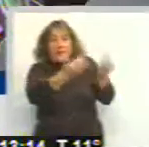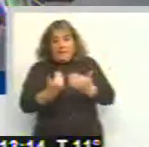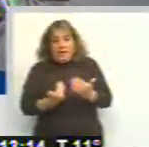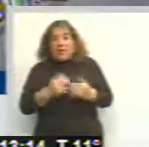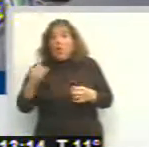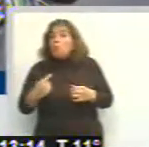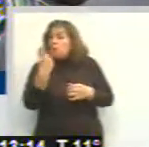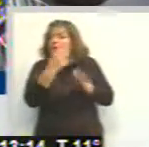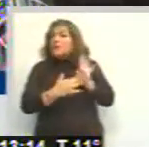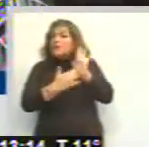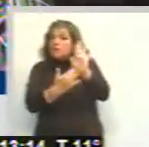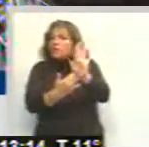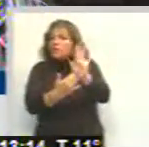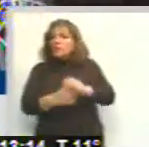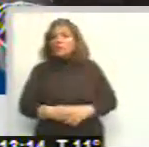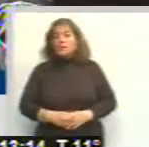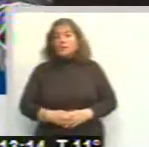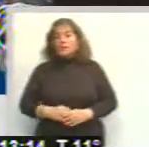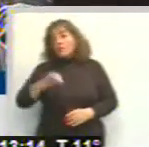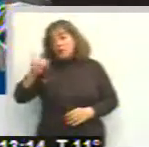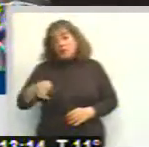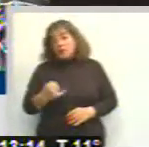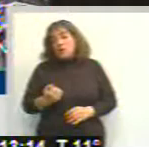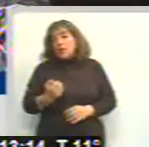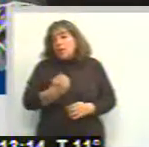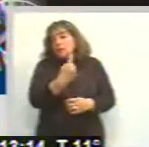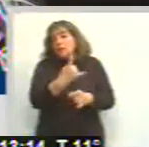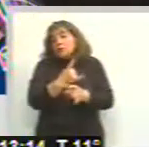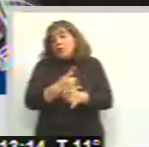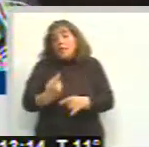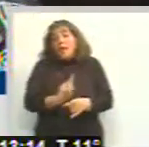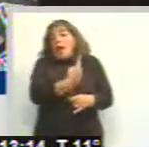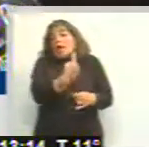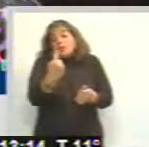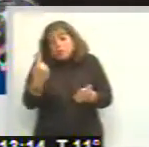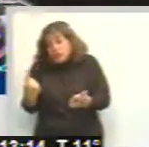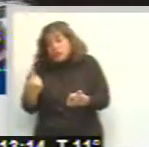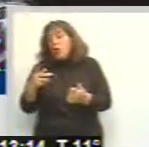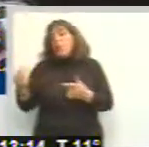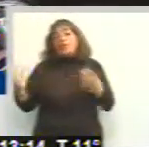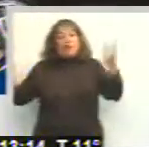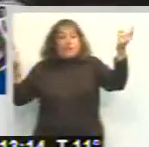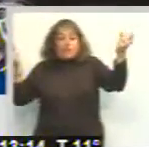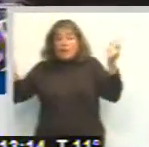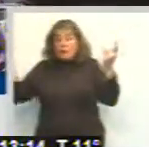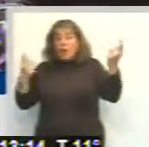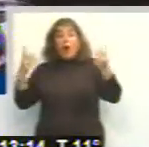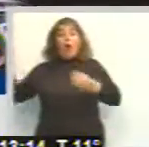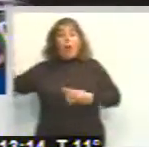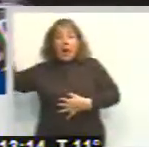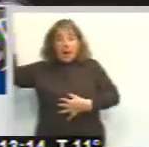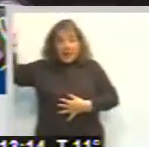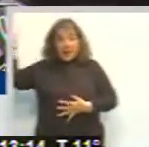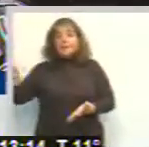sola presentación esta obra? Sí, como cada concierto de la orquesta, salvo cuando es zarzuela o ballet, no tenemos reposición. Es un